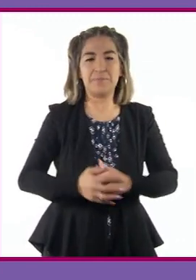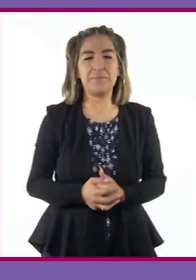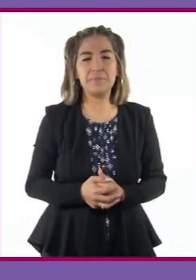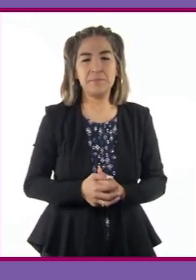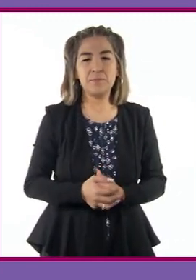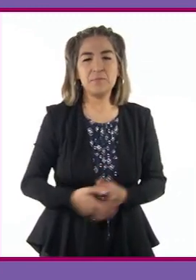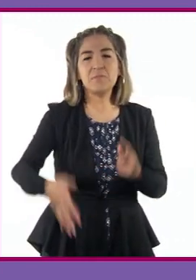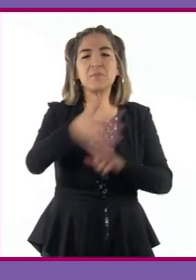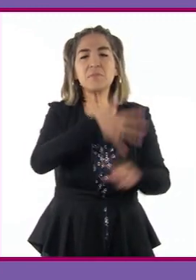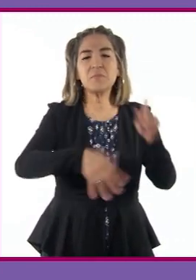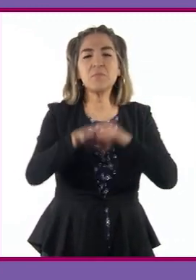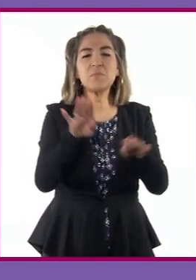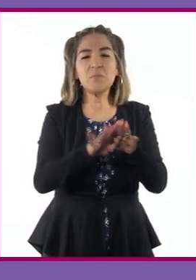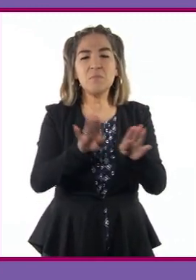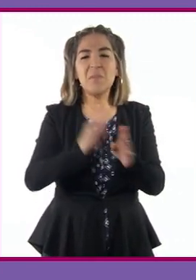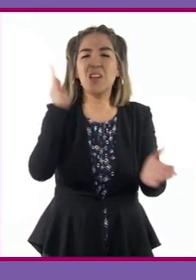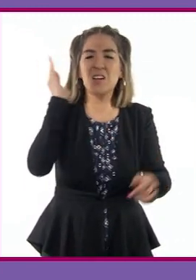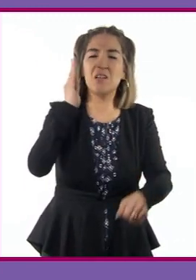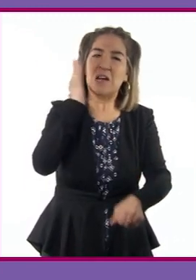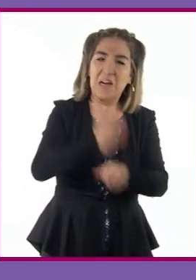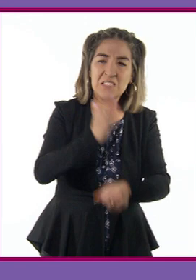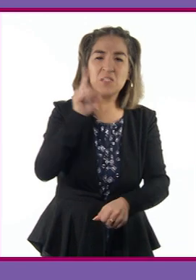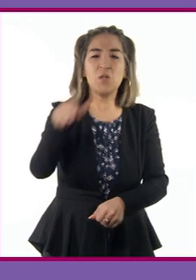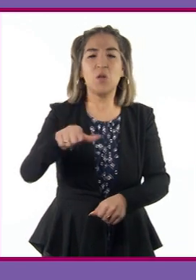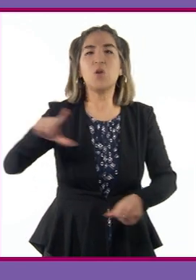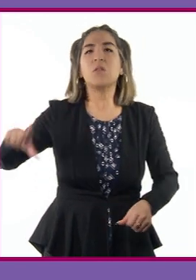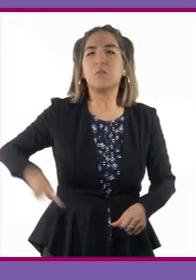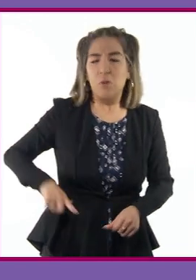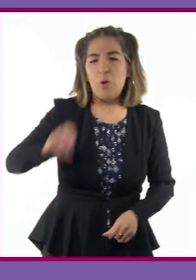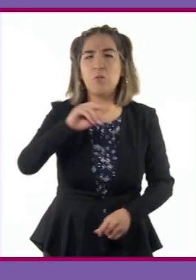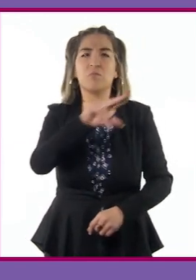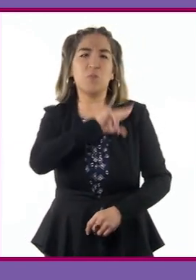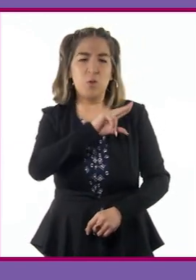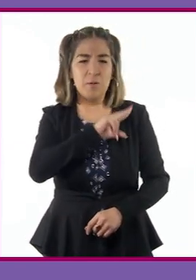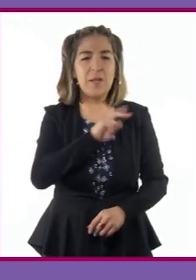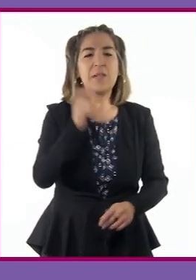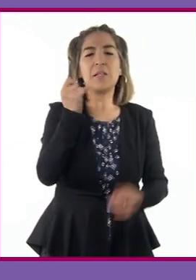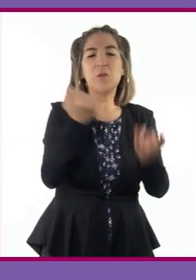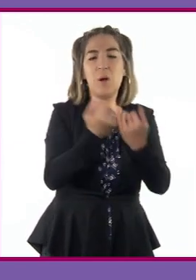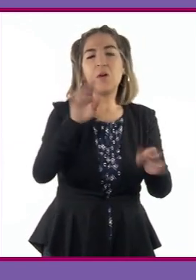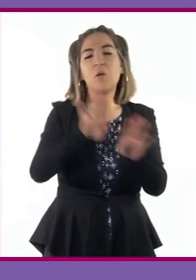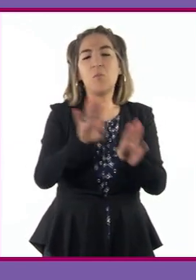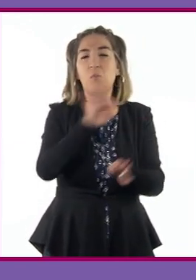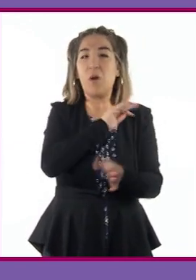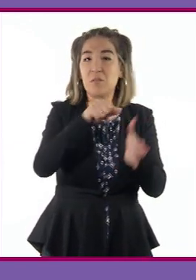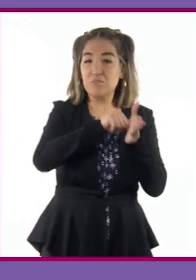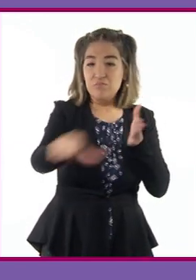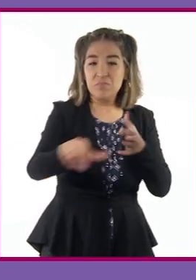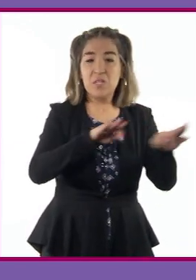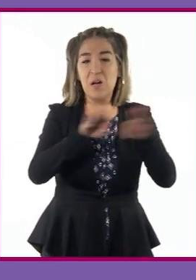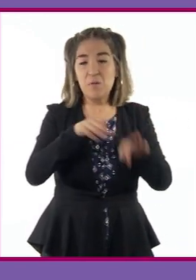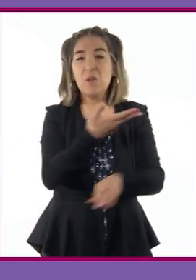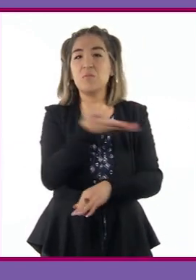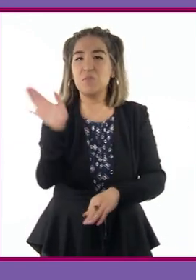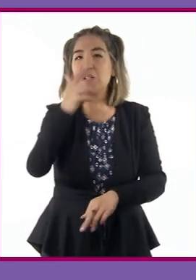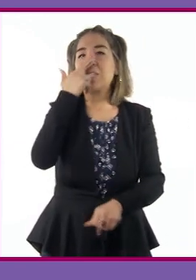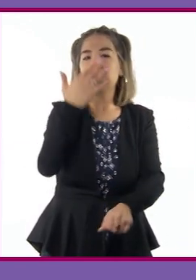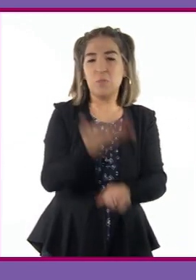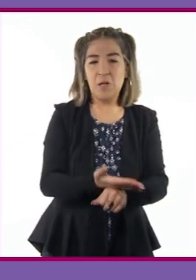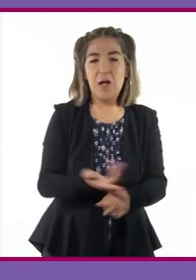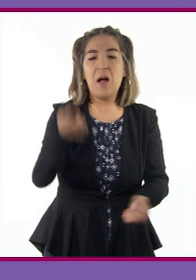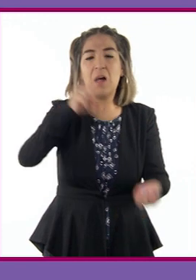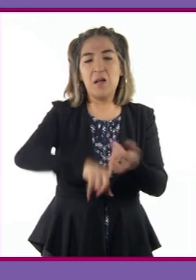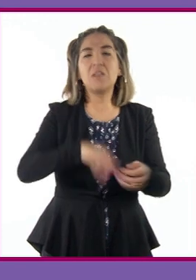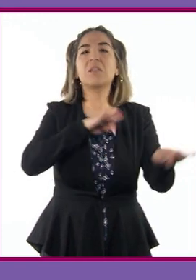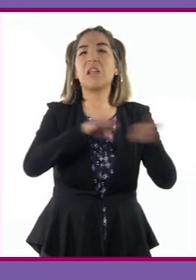que van desde la amonestación pública o privada, la suspensión del empleo, cargo o comisión, la destitución